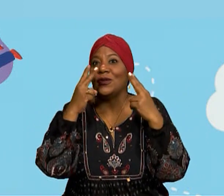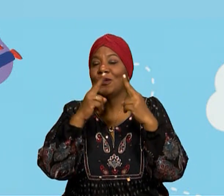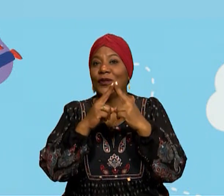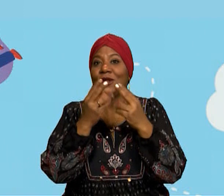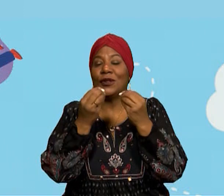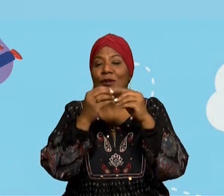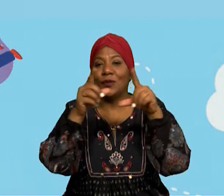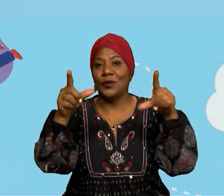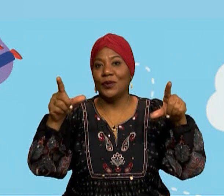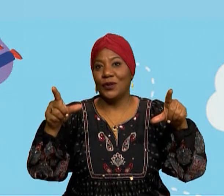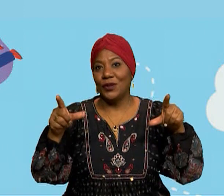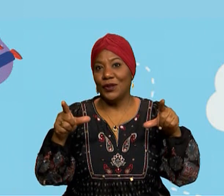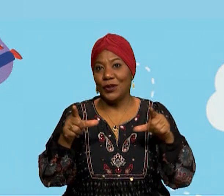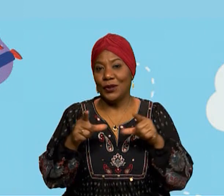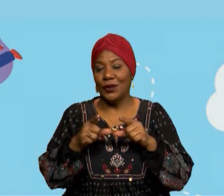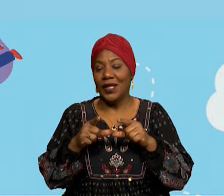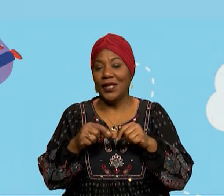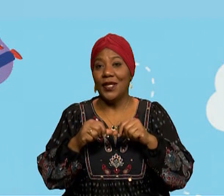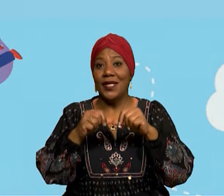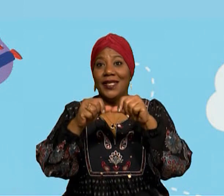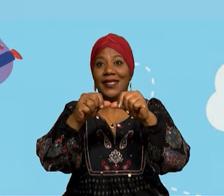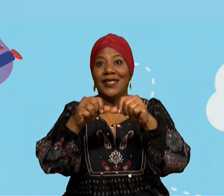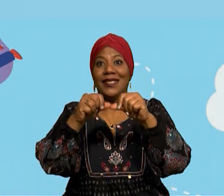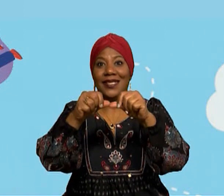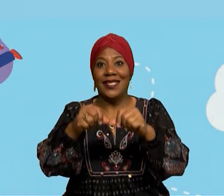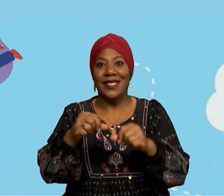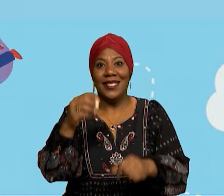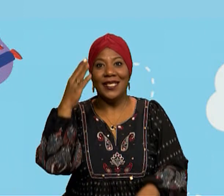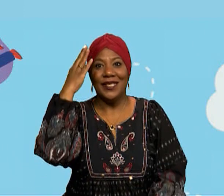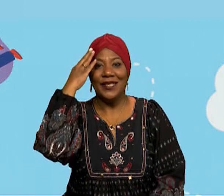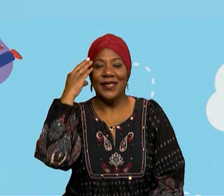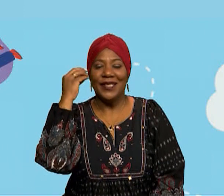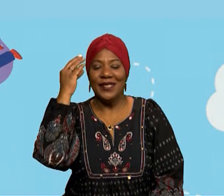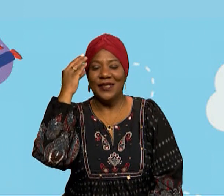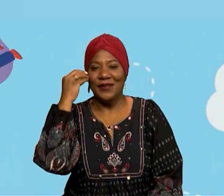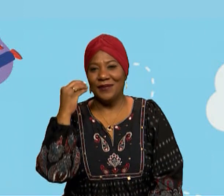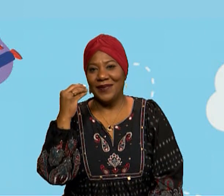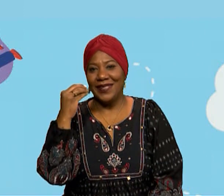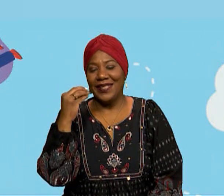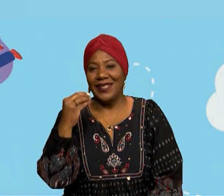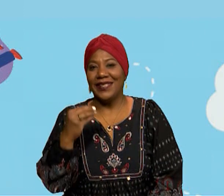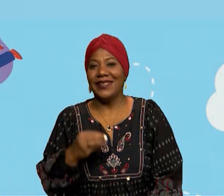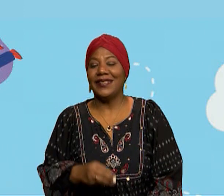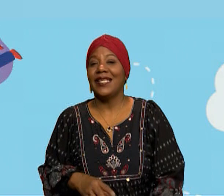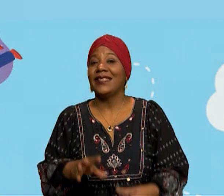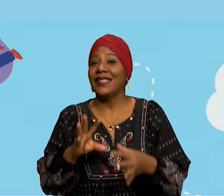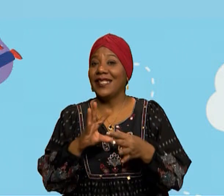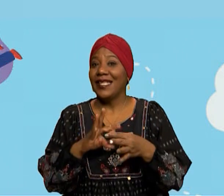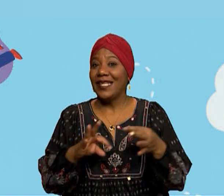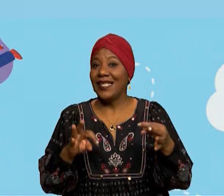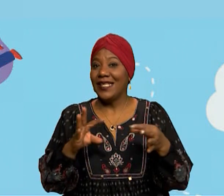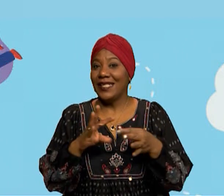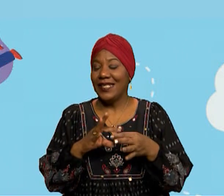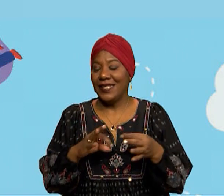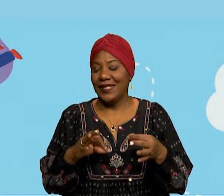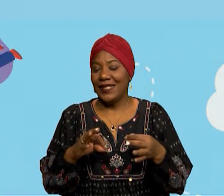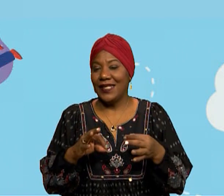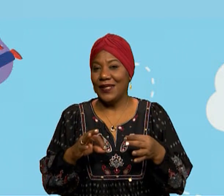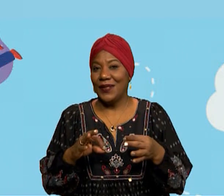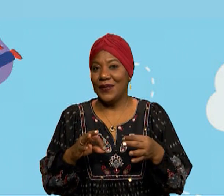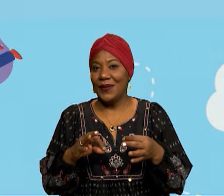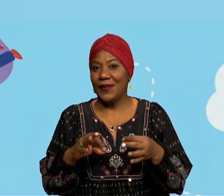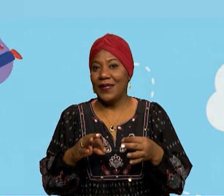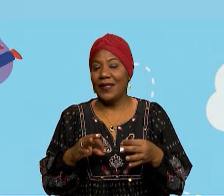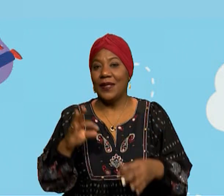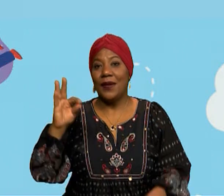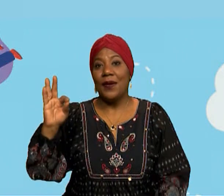tuvieron increíbles experiencias que te podrás imaginar. Este cuento fue creado para el